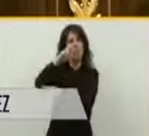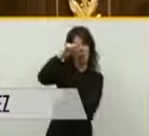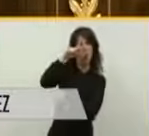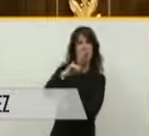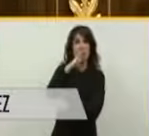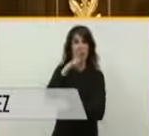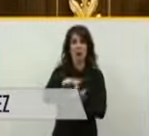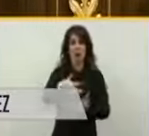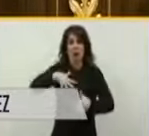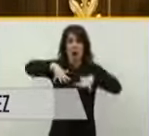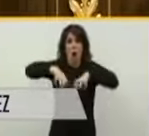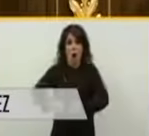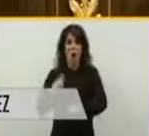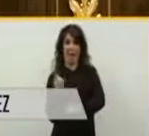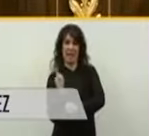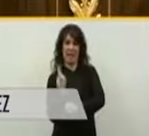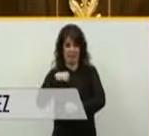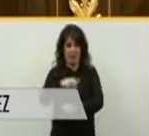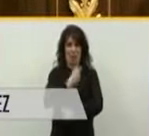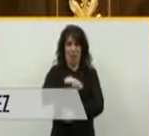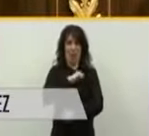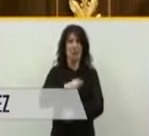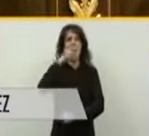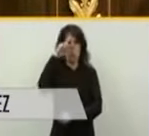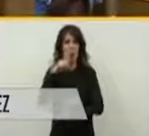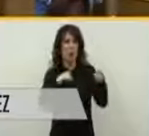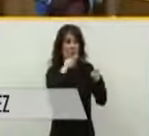país les preocupa que usted se ponga de acuerdo con nosotros.